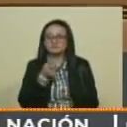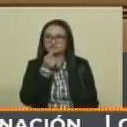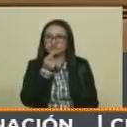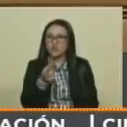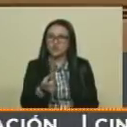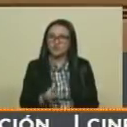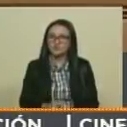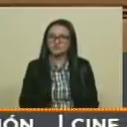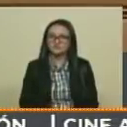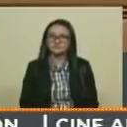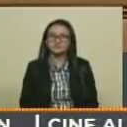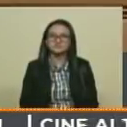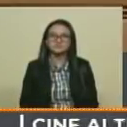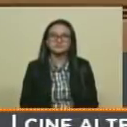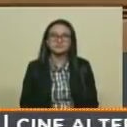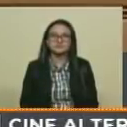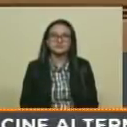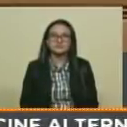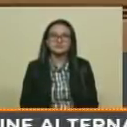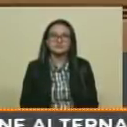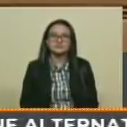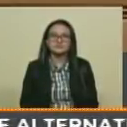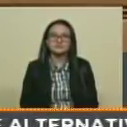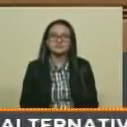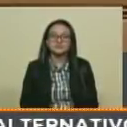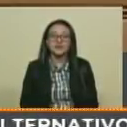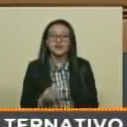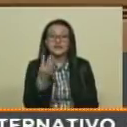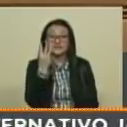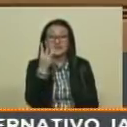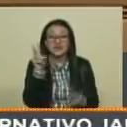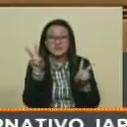Solo sumando 3 tramas de corrupción